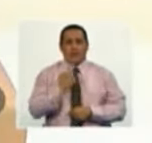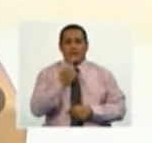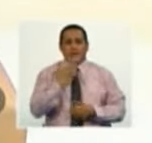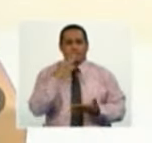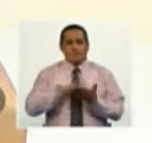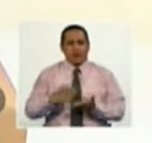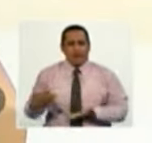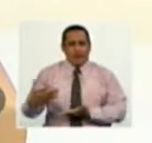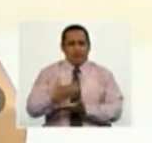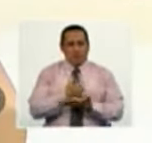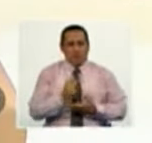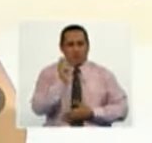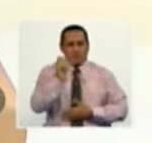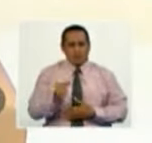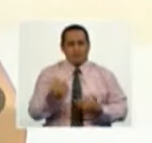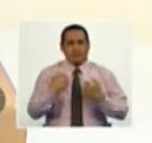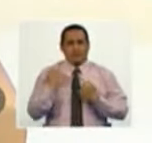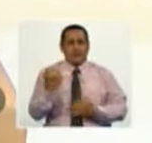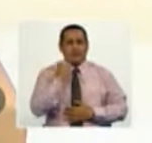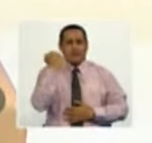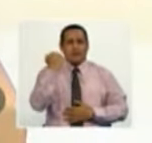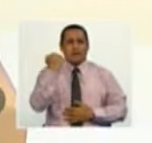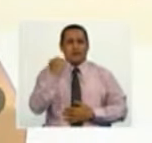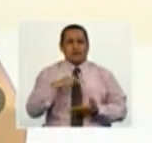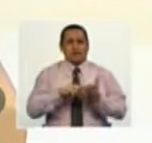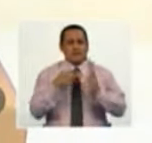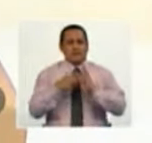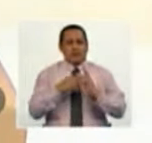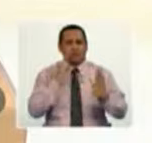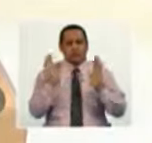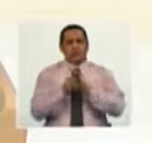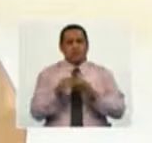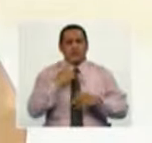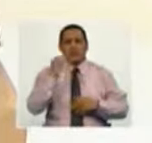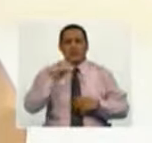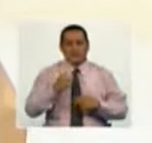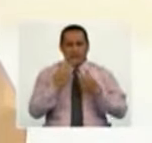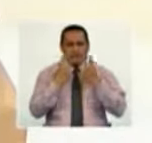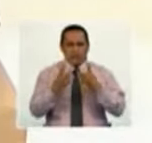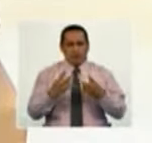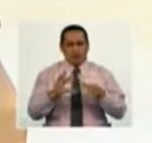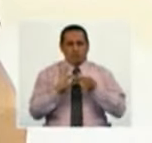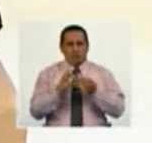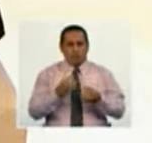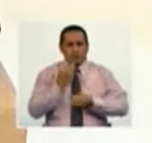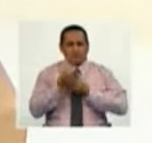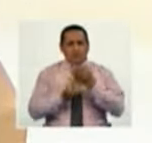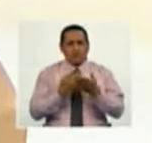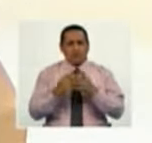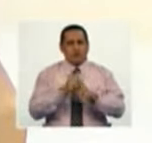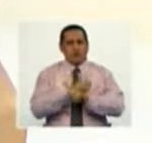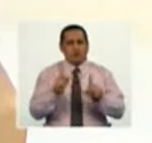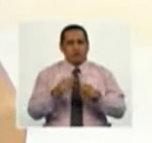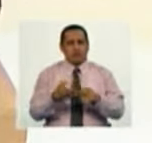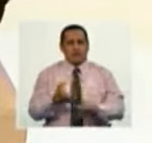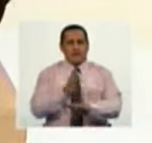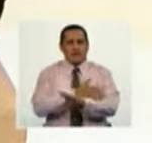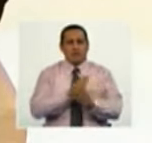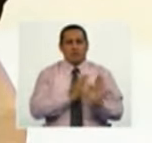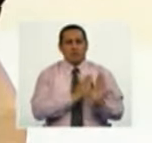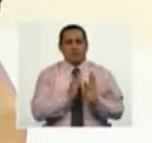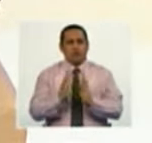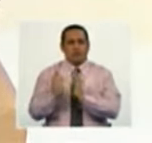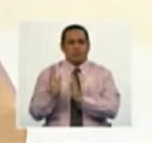era apropiarse de su condición para obtener una ventaja. En otras palabras, sí había un correlato y más bien no se le había aplicado